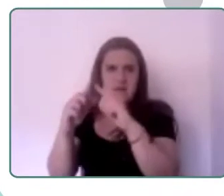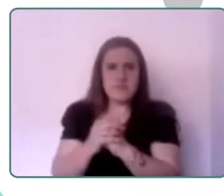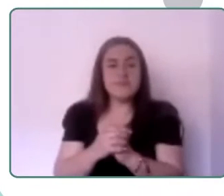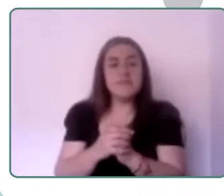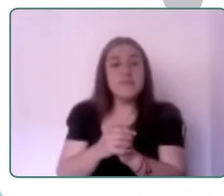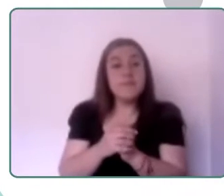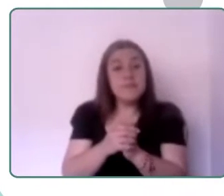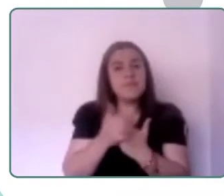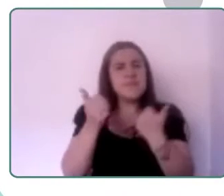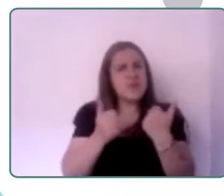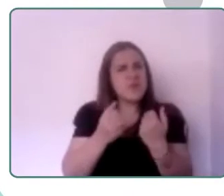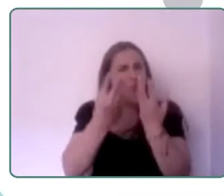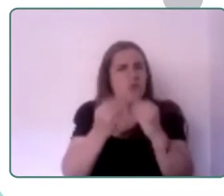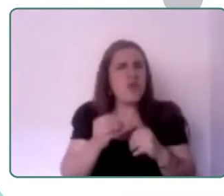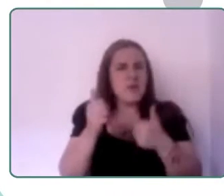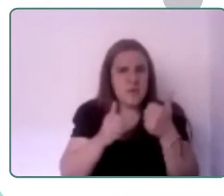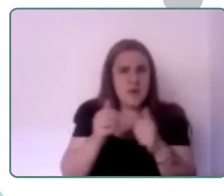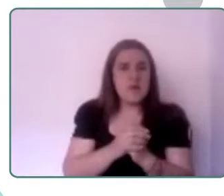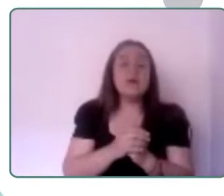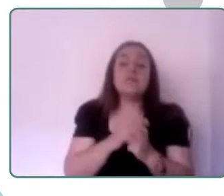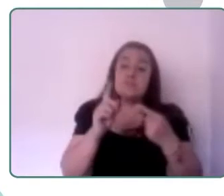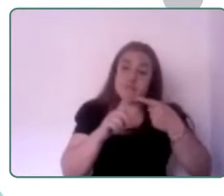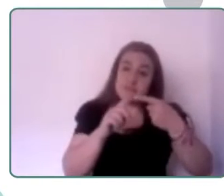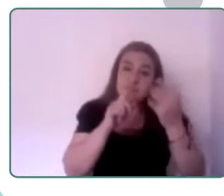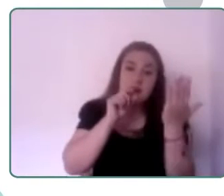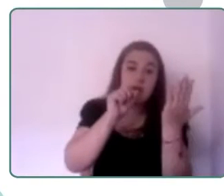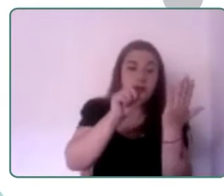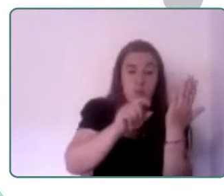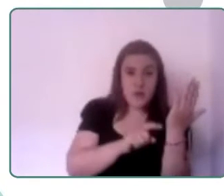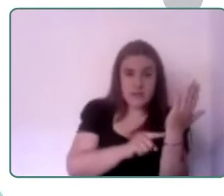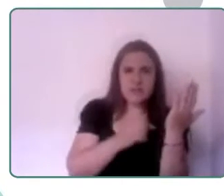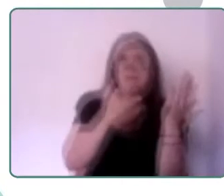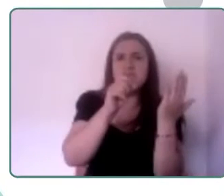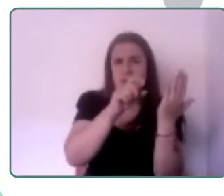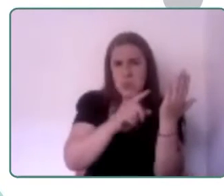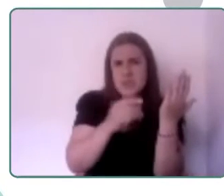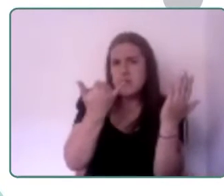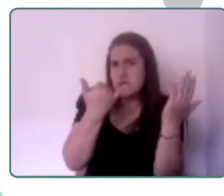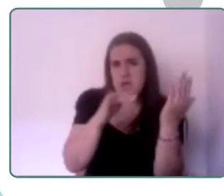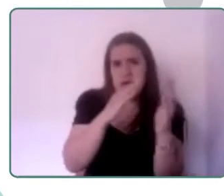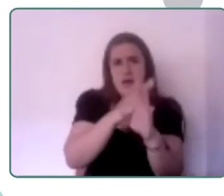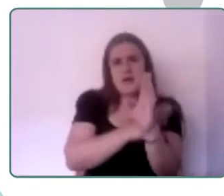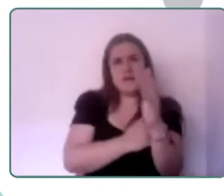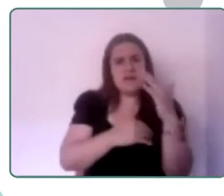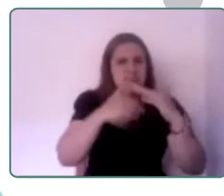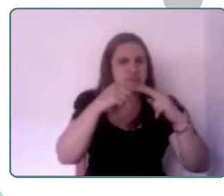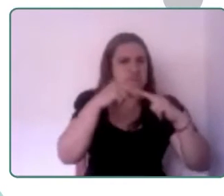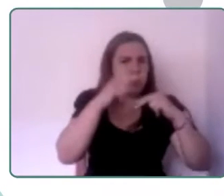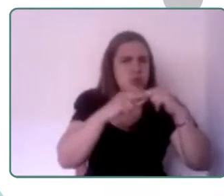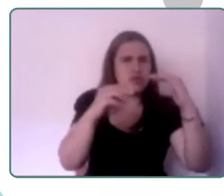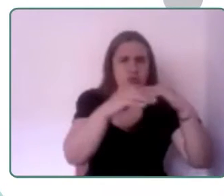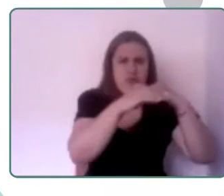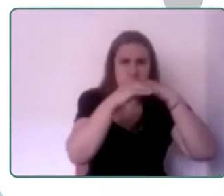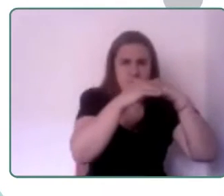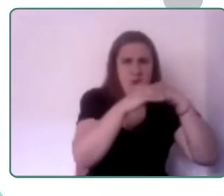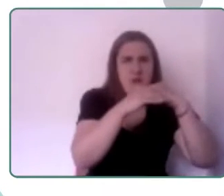utilizamos inicialmente una encuesta que está ya estandarizada y parametrizada para recoger el conocimiento en tres